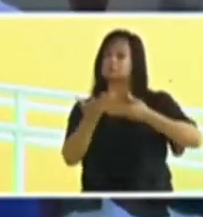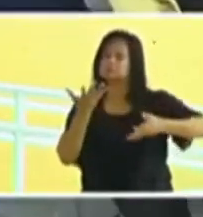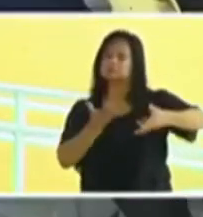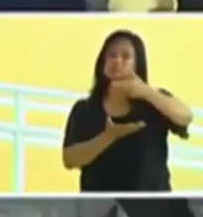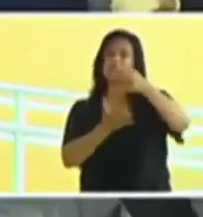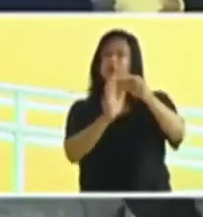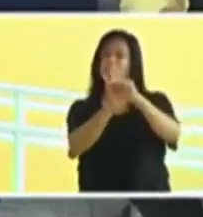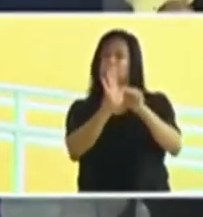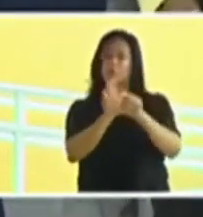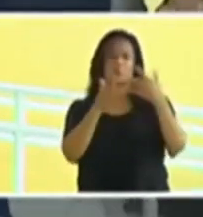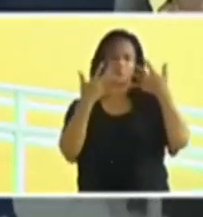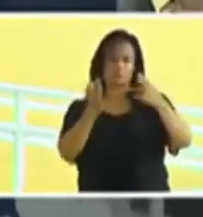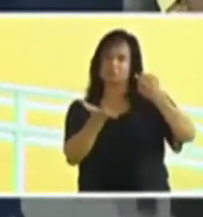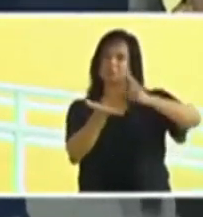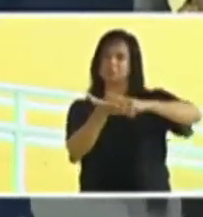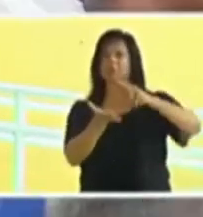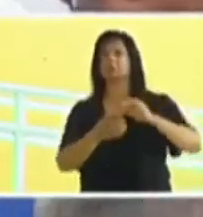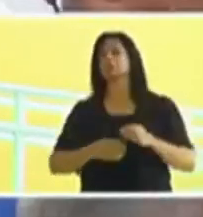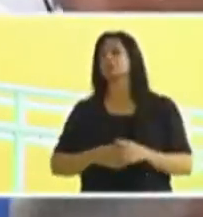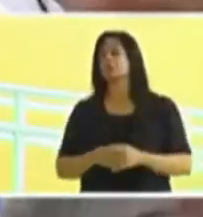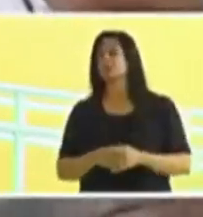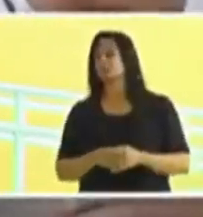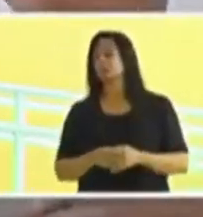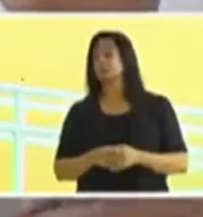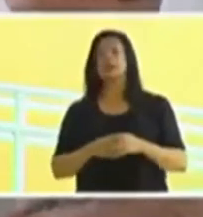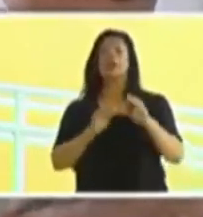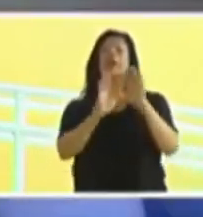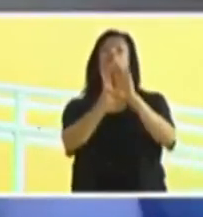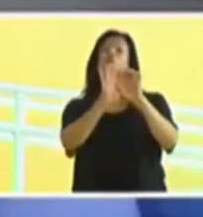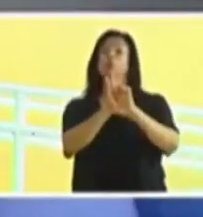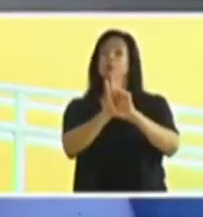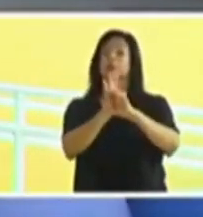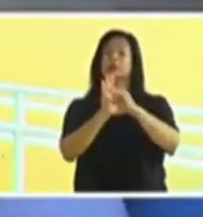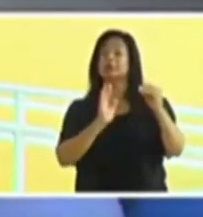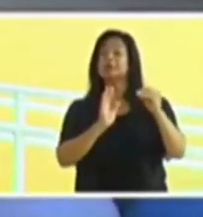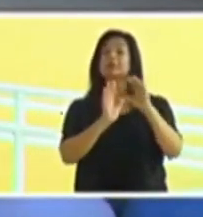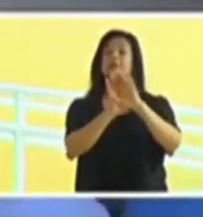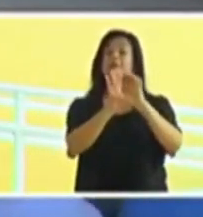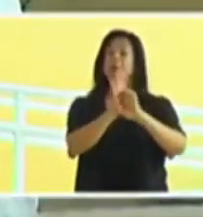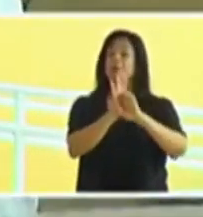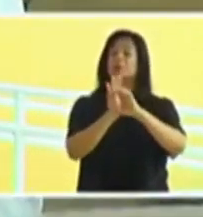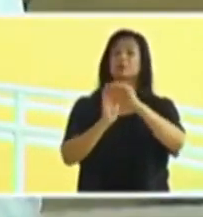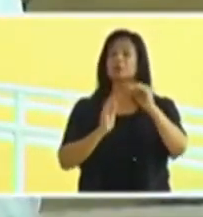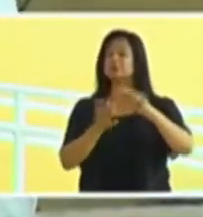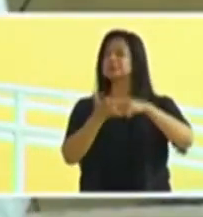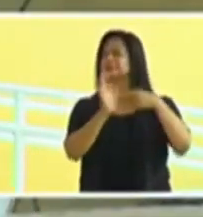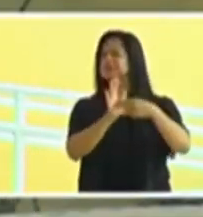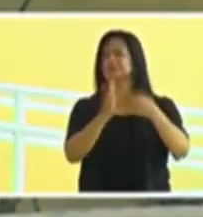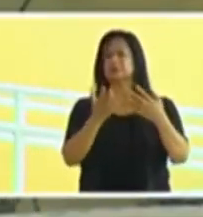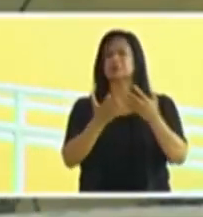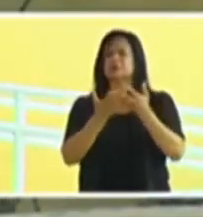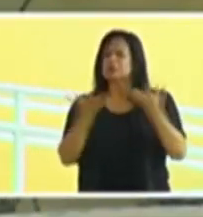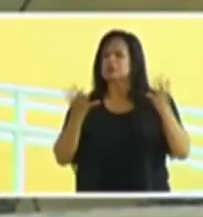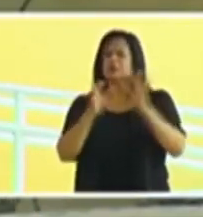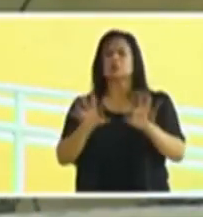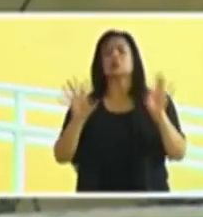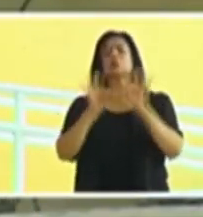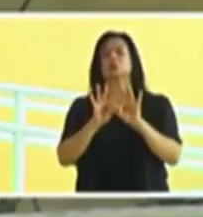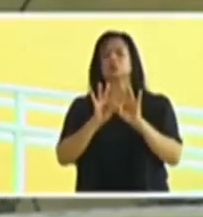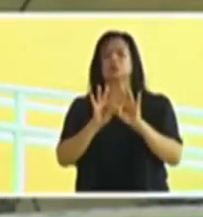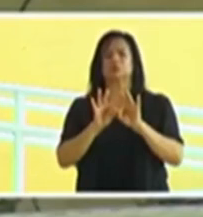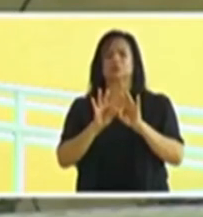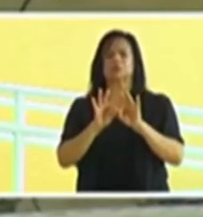niños. De igual modo, el código de ética. El código de ética, que es un instrumento muy importante para